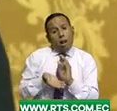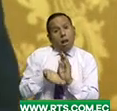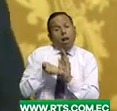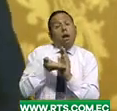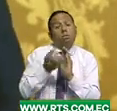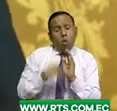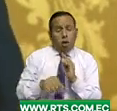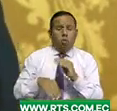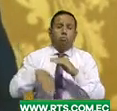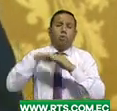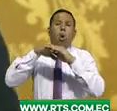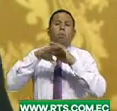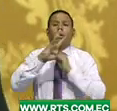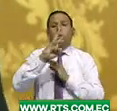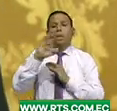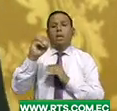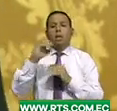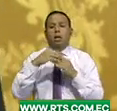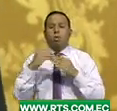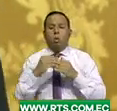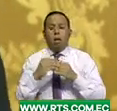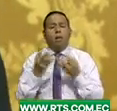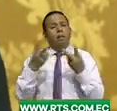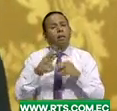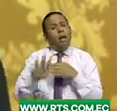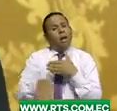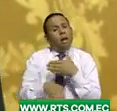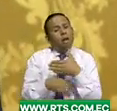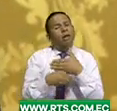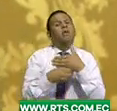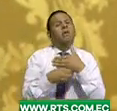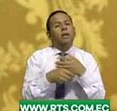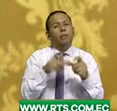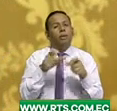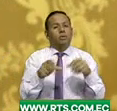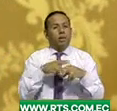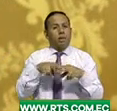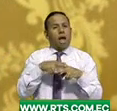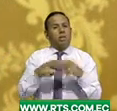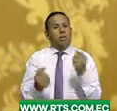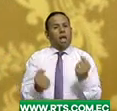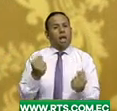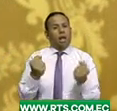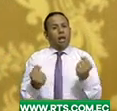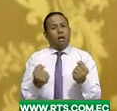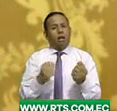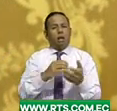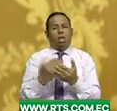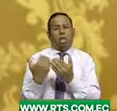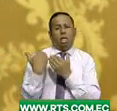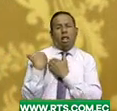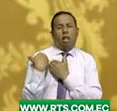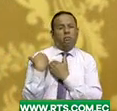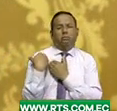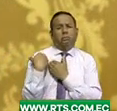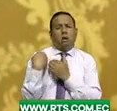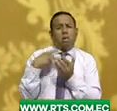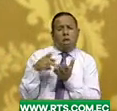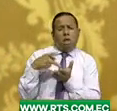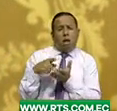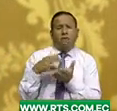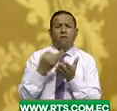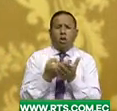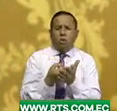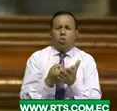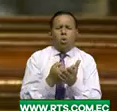también estamos incluyendo como negocio popular el sector del taxismo, quitándole ese deber formal de tener que emitir